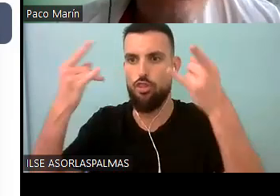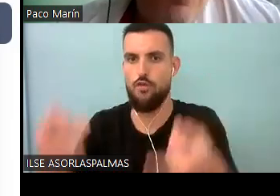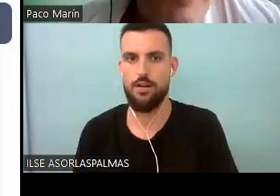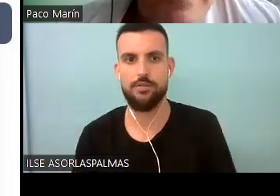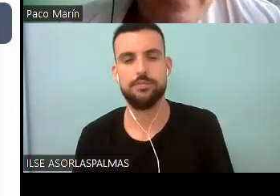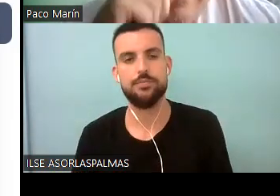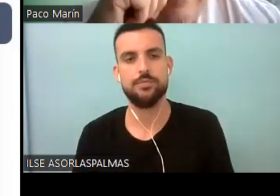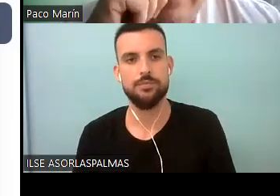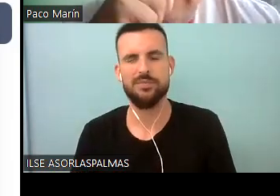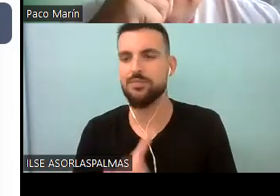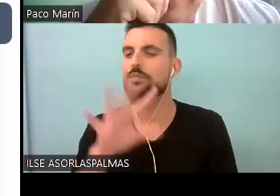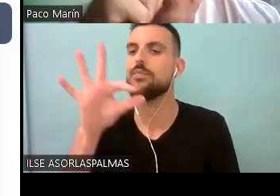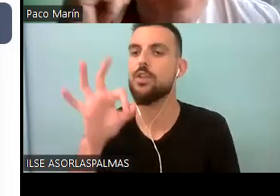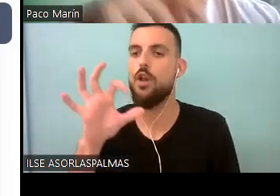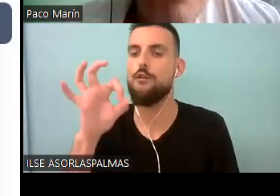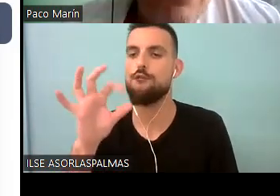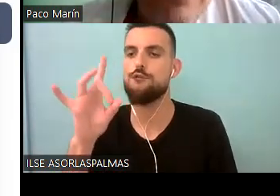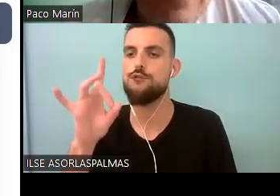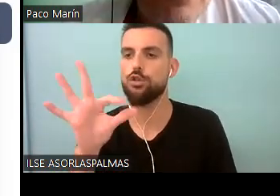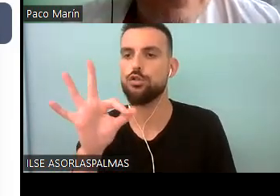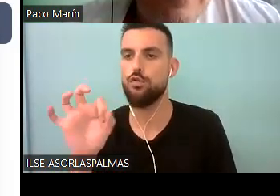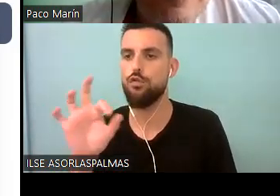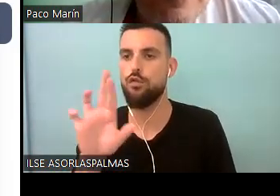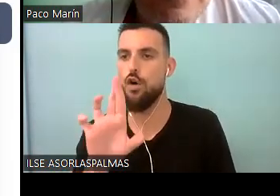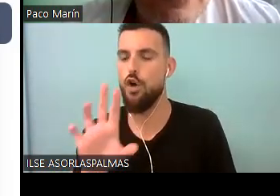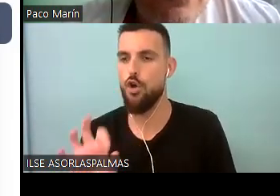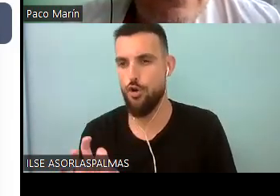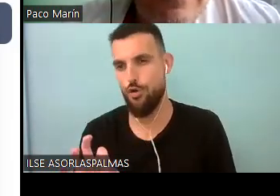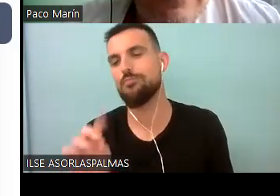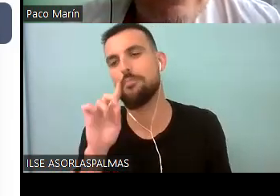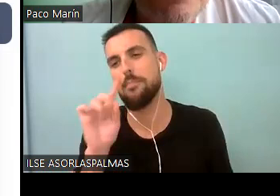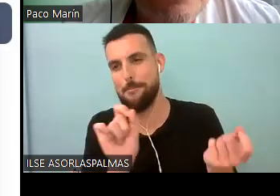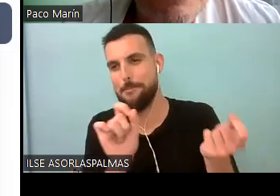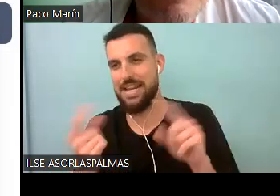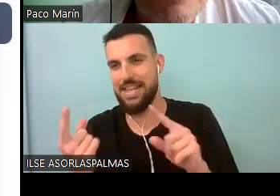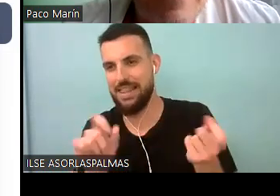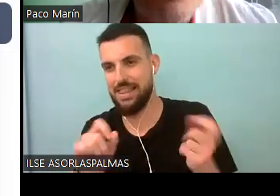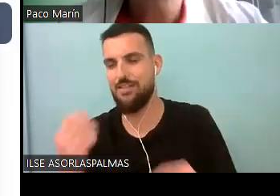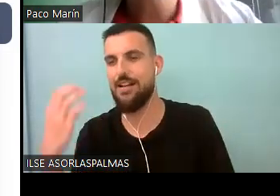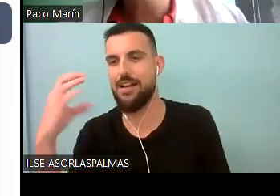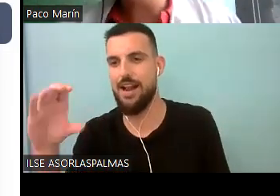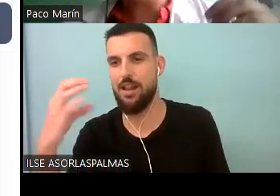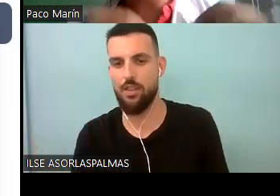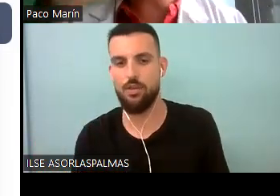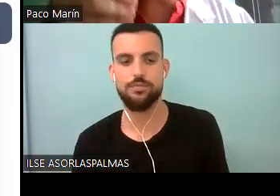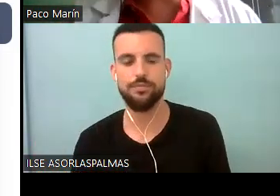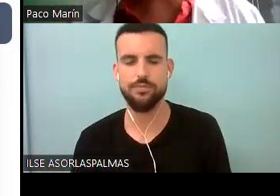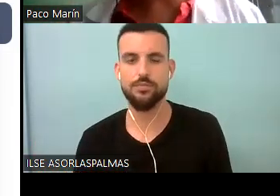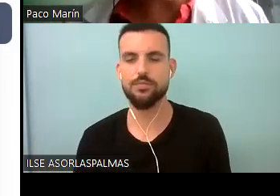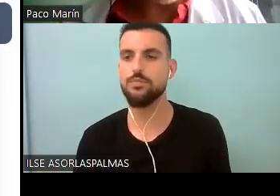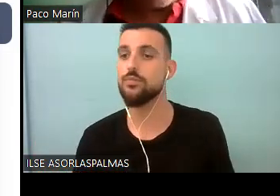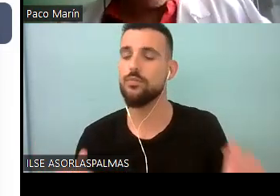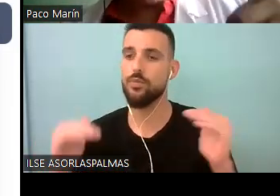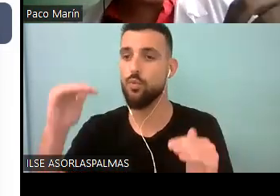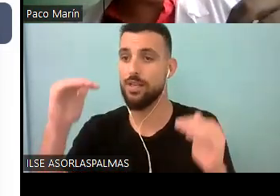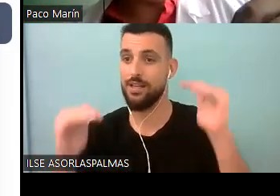El fósforo sería el hermano gemelo del calcio en ese sentido. Hay un equilibrio a nivel óseo